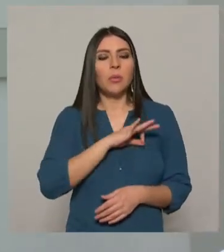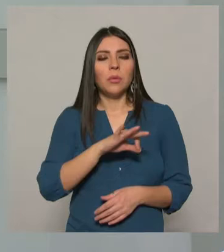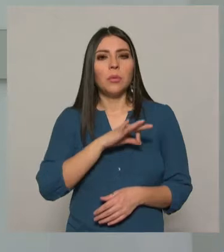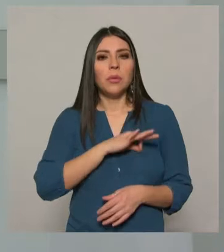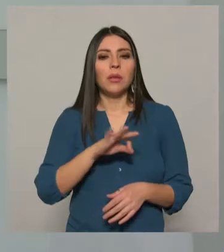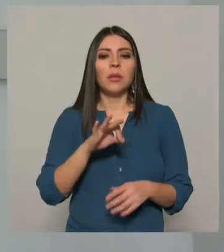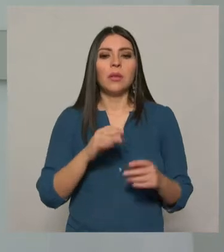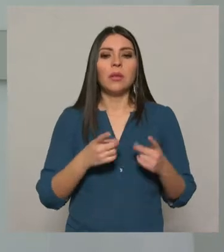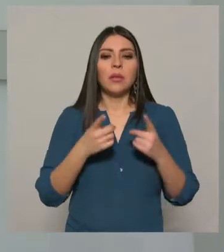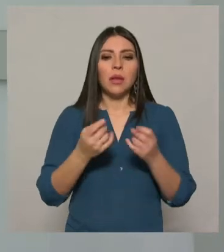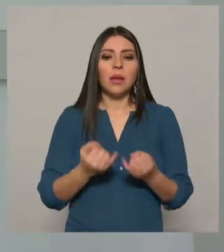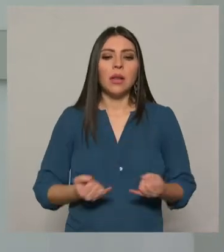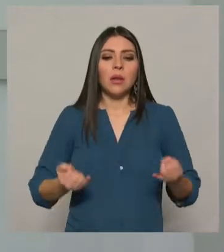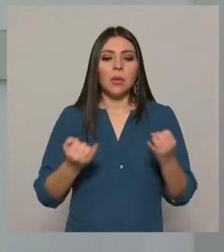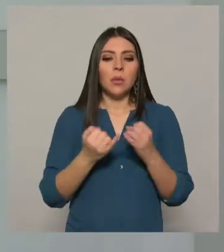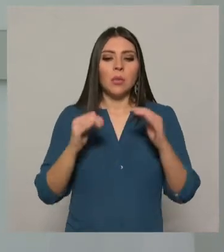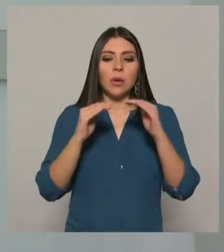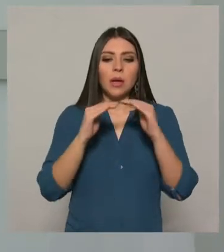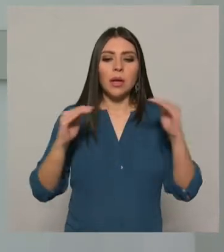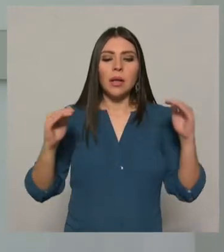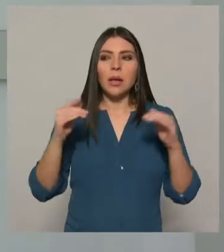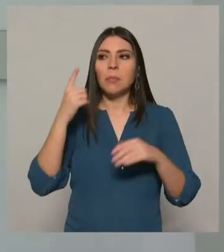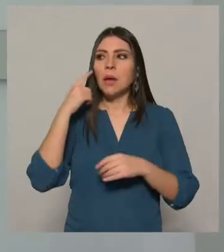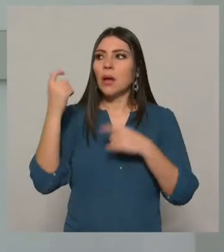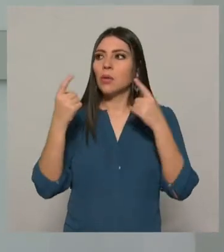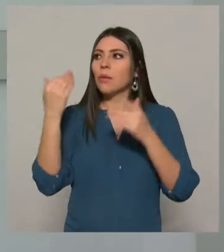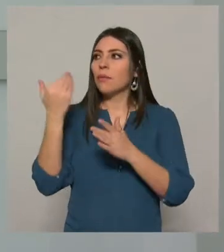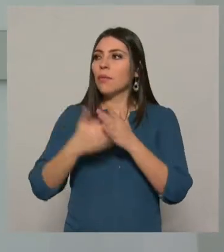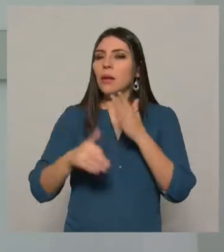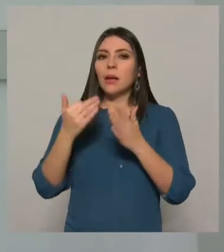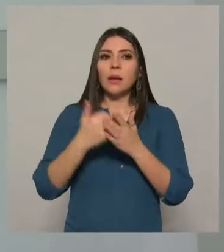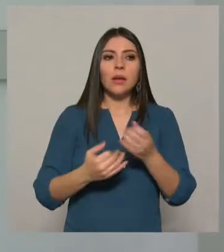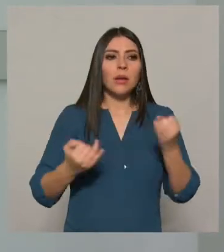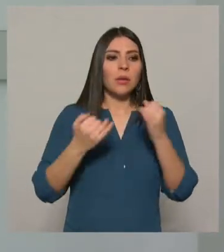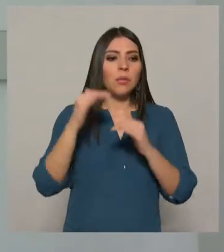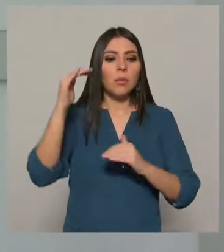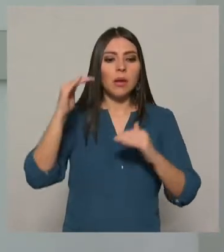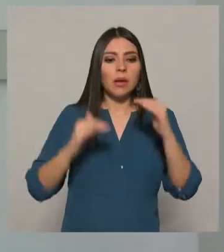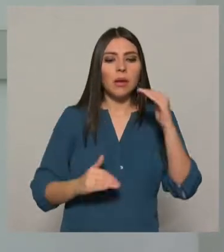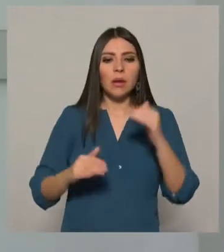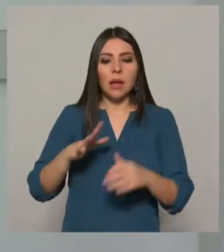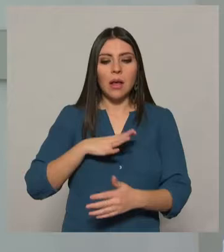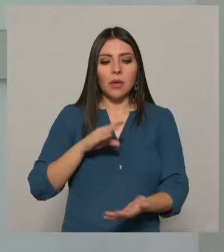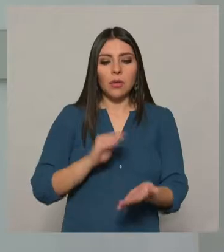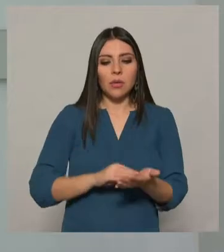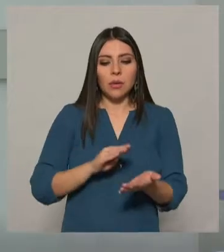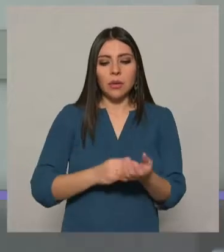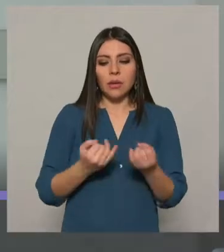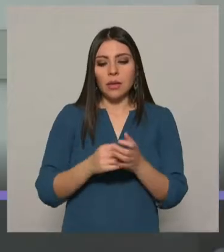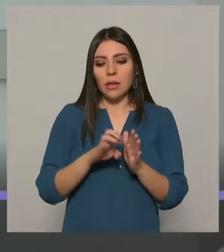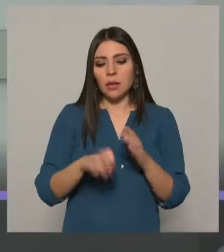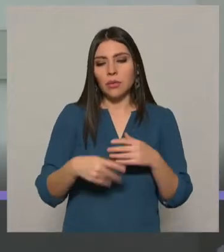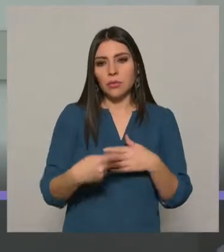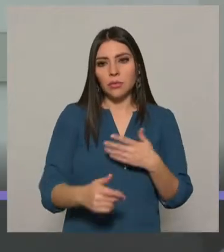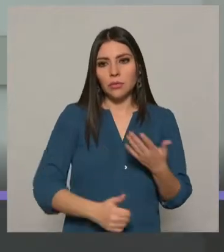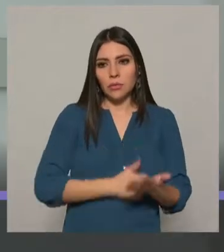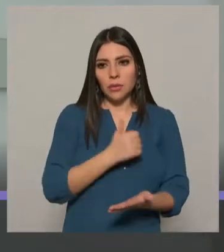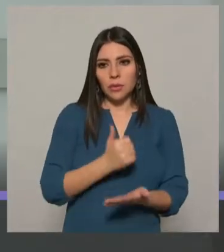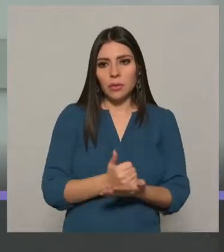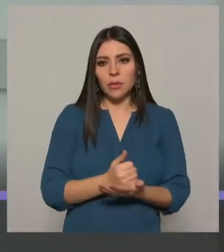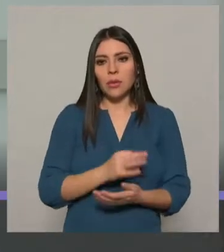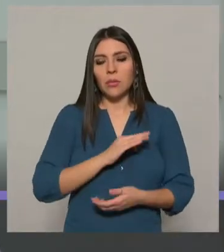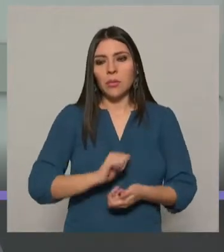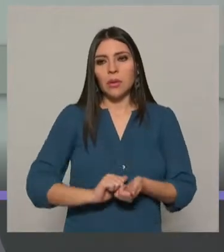de igualdad para reducir estas brechas de desigualdad que persisten en una ciudad como la nuestra, para poder generar un